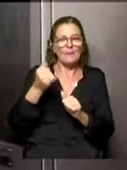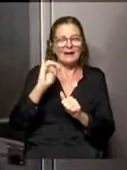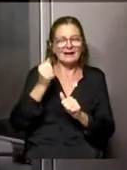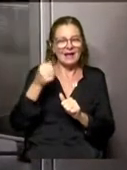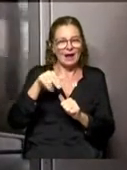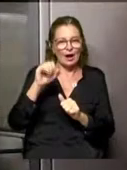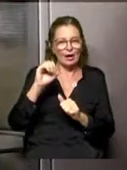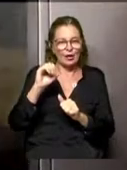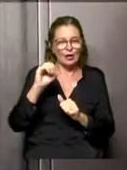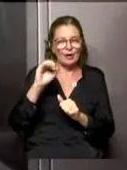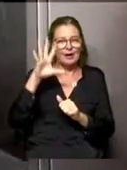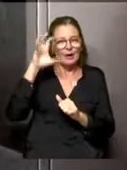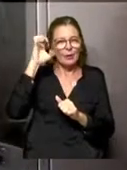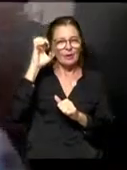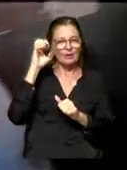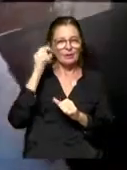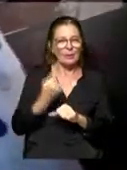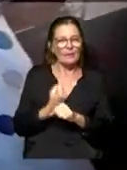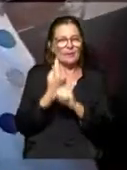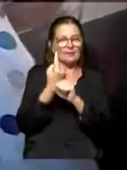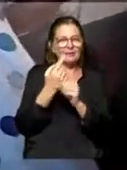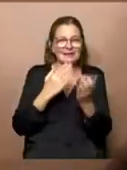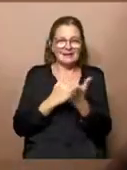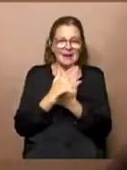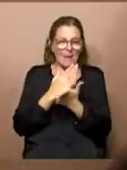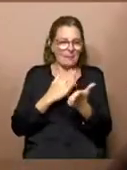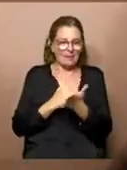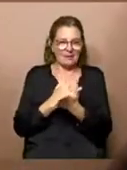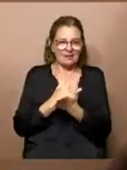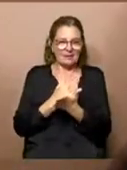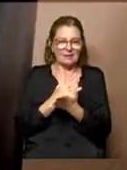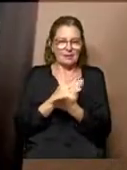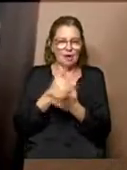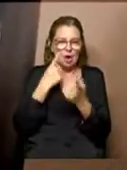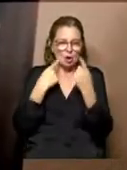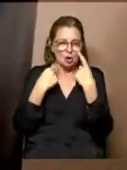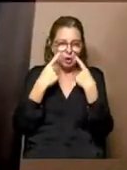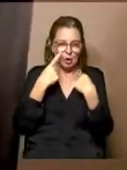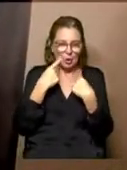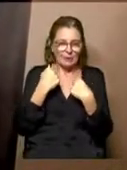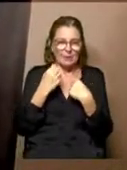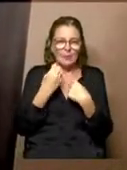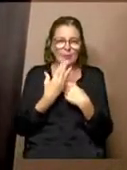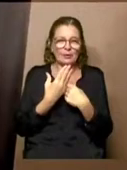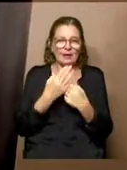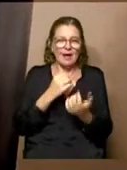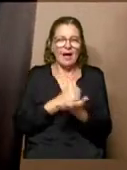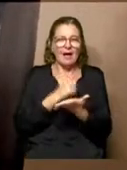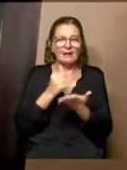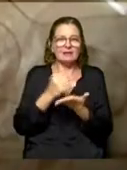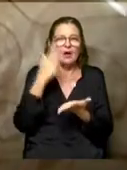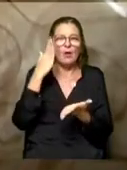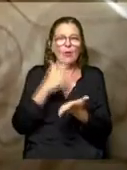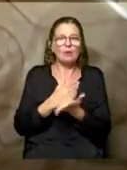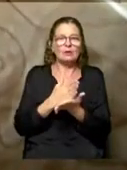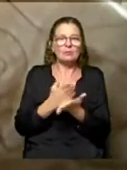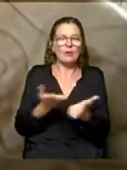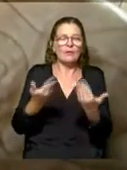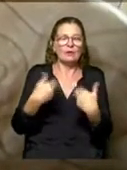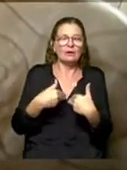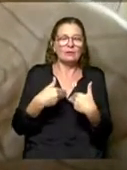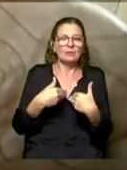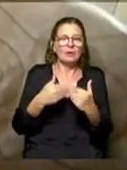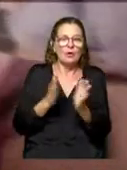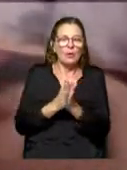y fue mi mentor siempre, y lo lloro porque hasta el último momento vino a traerme su último